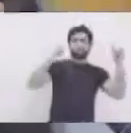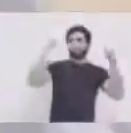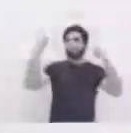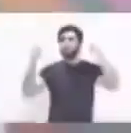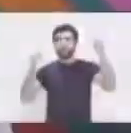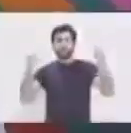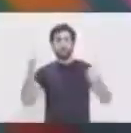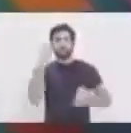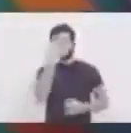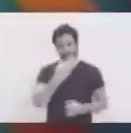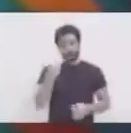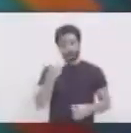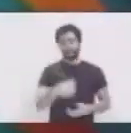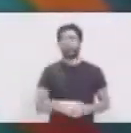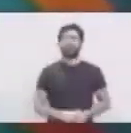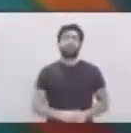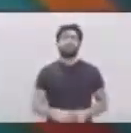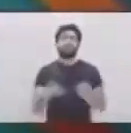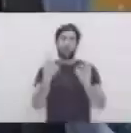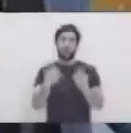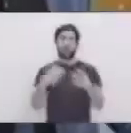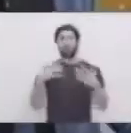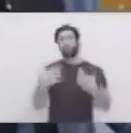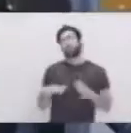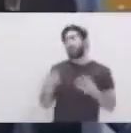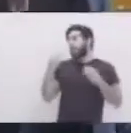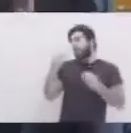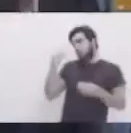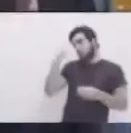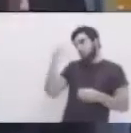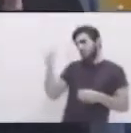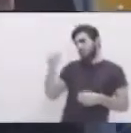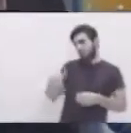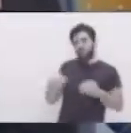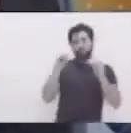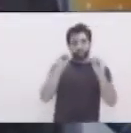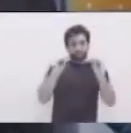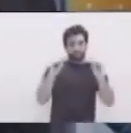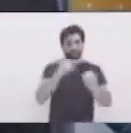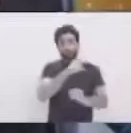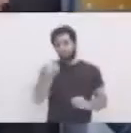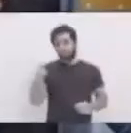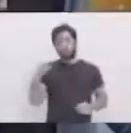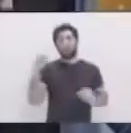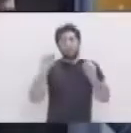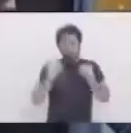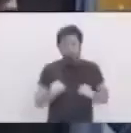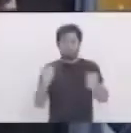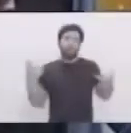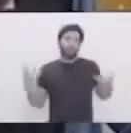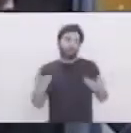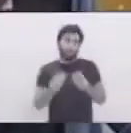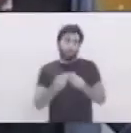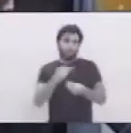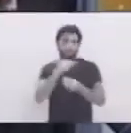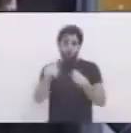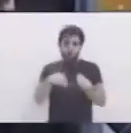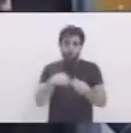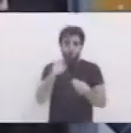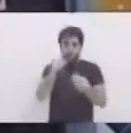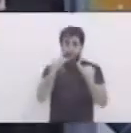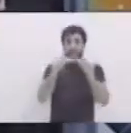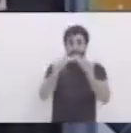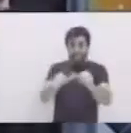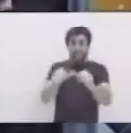estilo. Muchas gracias, maestra Laura, por esta actividad tan bonita que nos enseñó y que aparte podemos hacer todos juntos en familia. No se muevan